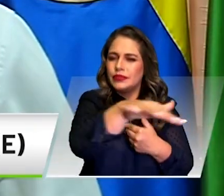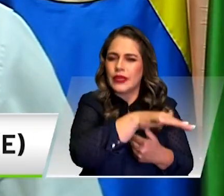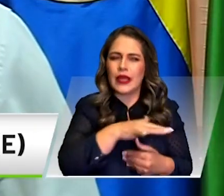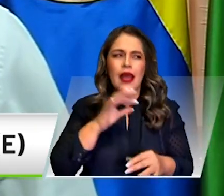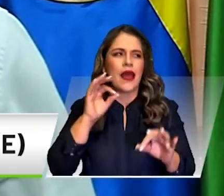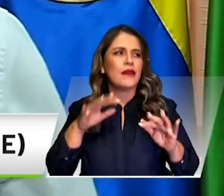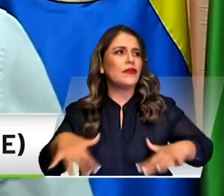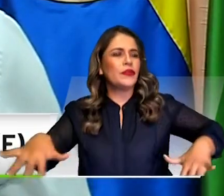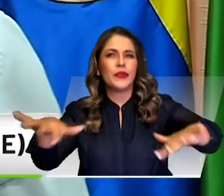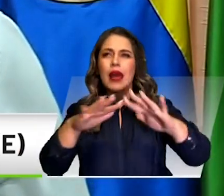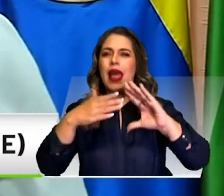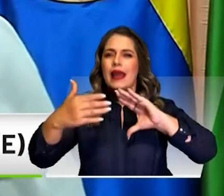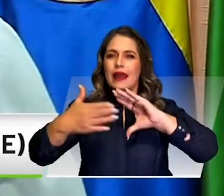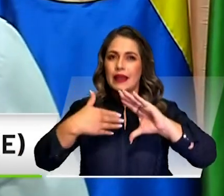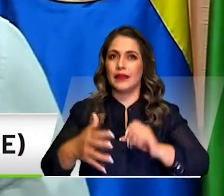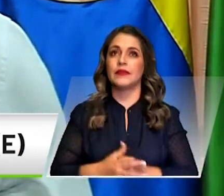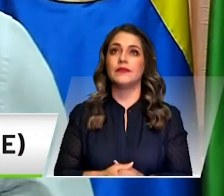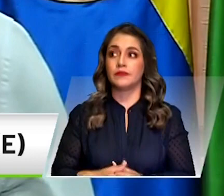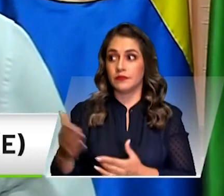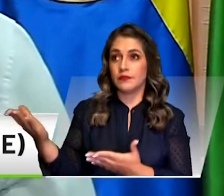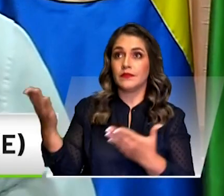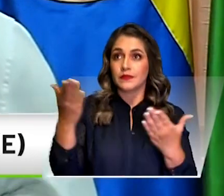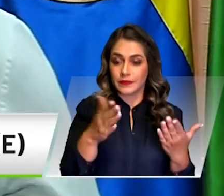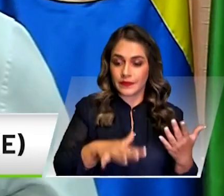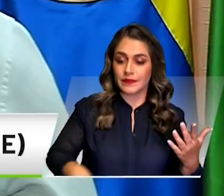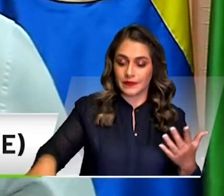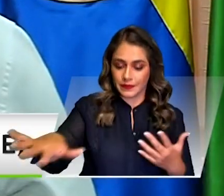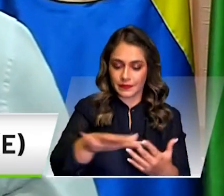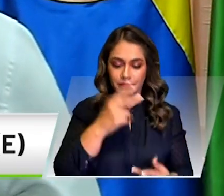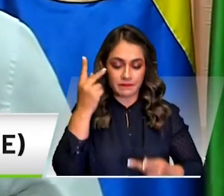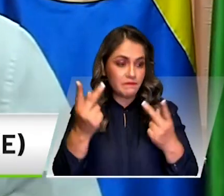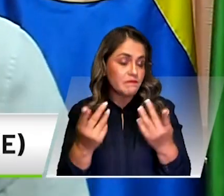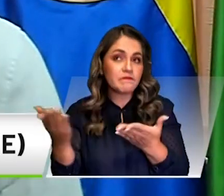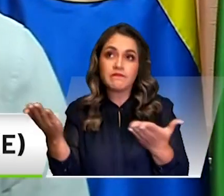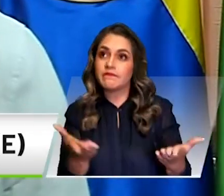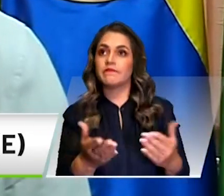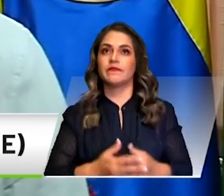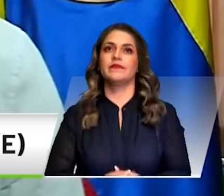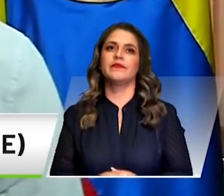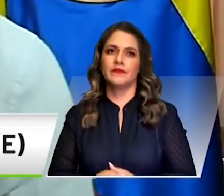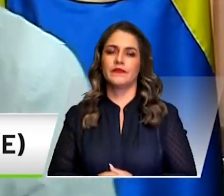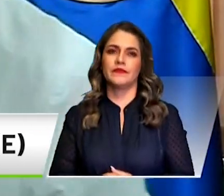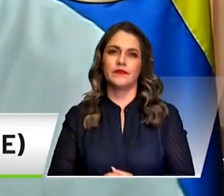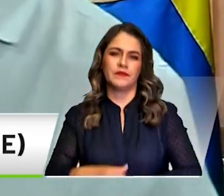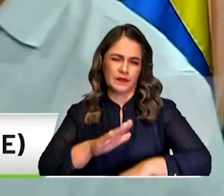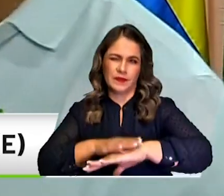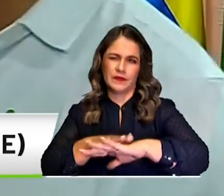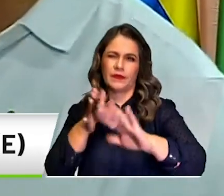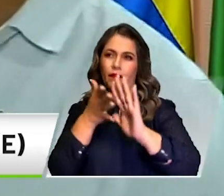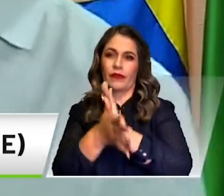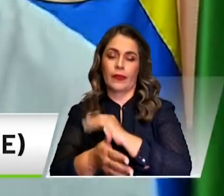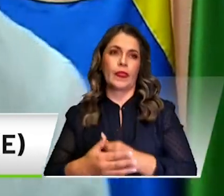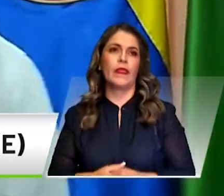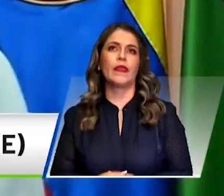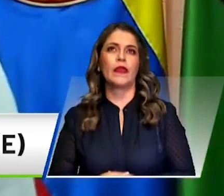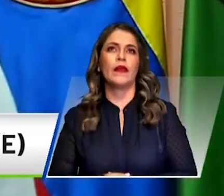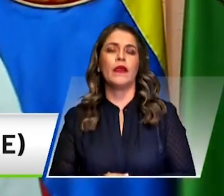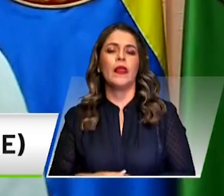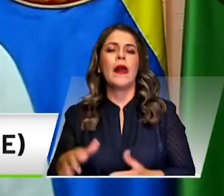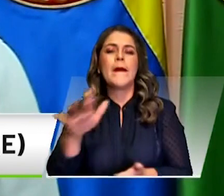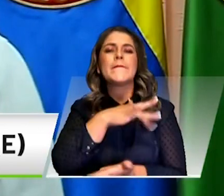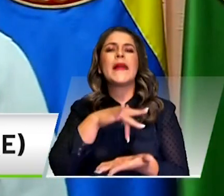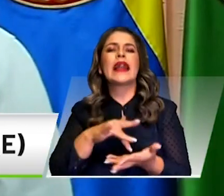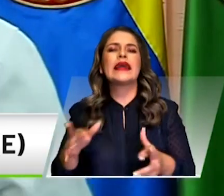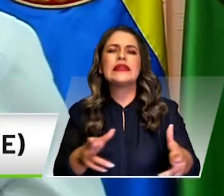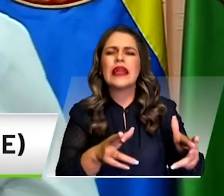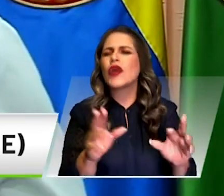clima y que vale la pena venir a bengazi visitarlos y enamorarse ese municipio tan hermoso rápidamente alcalde importante hablar de parques del río que ustedes